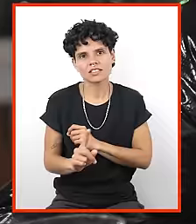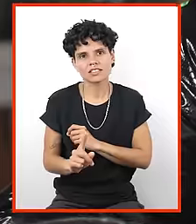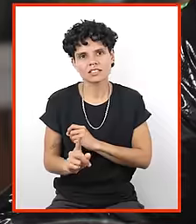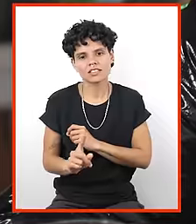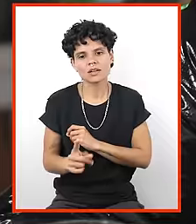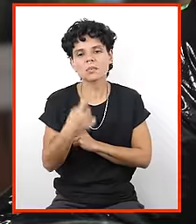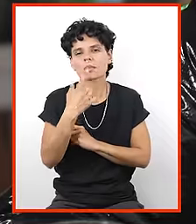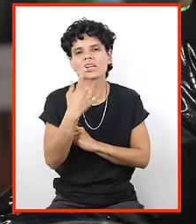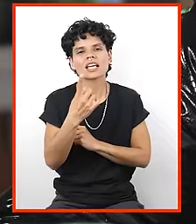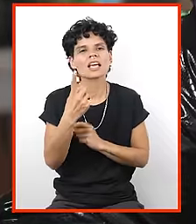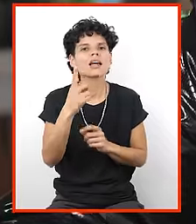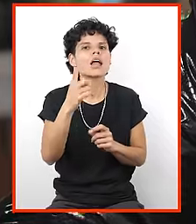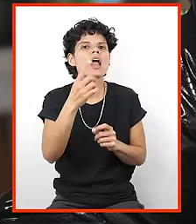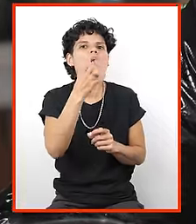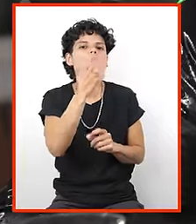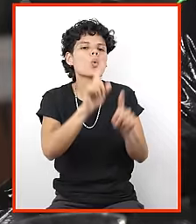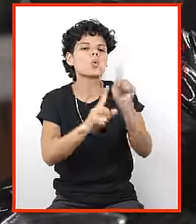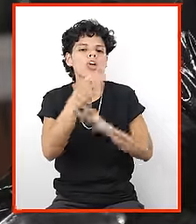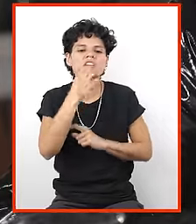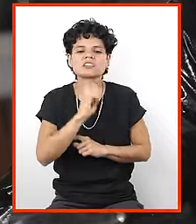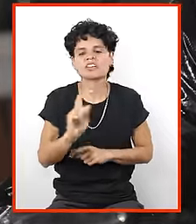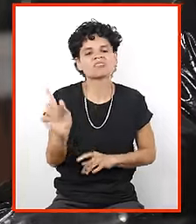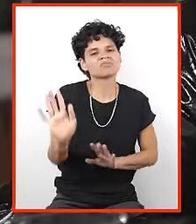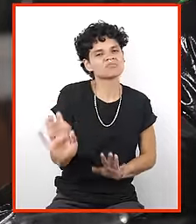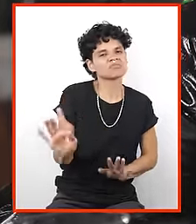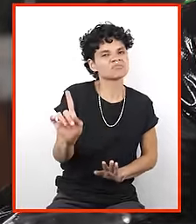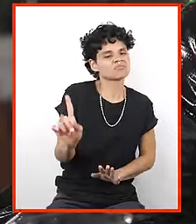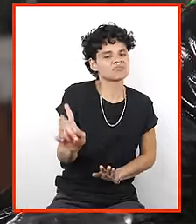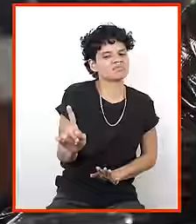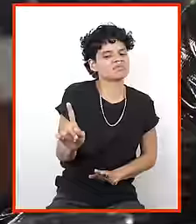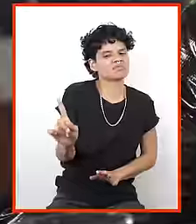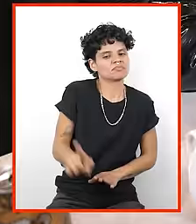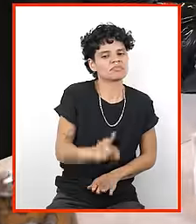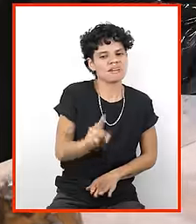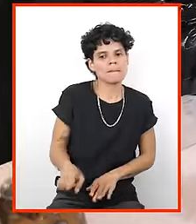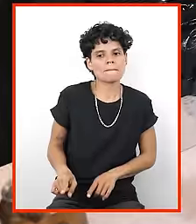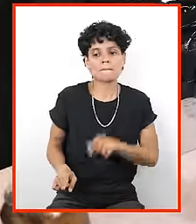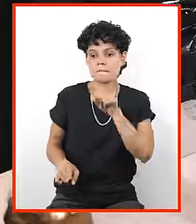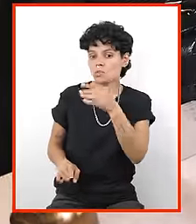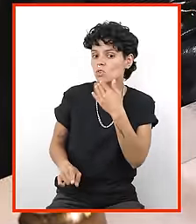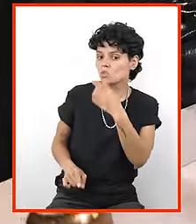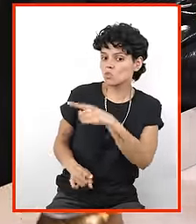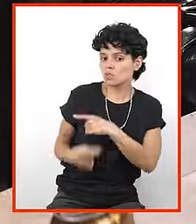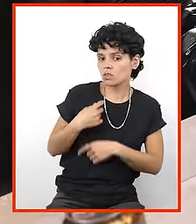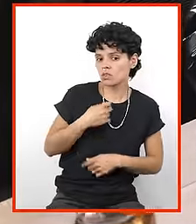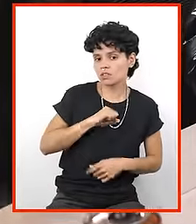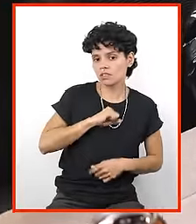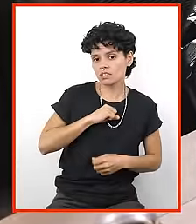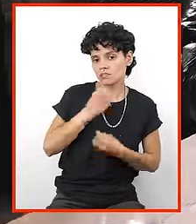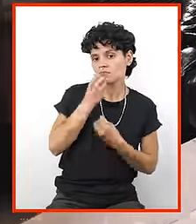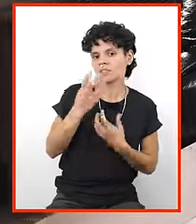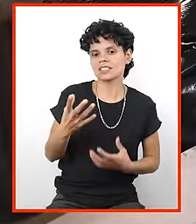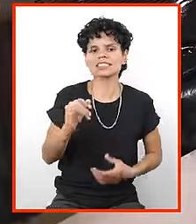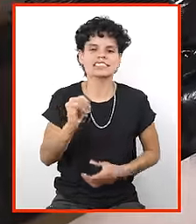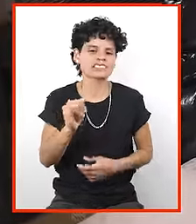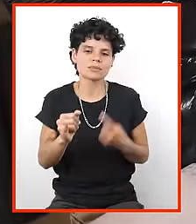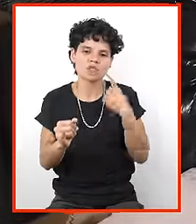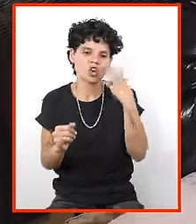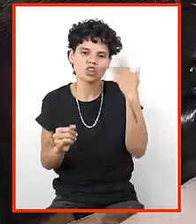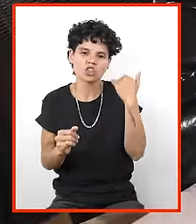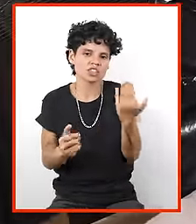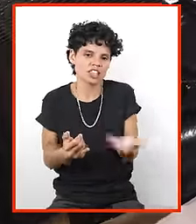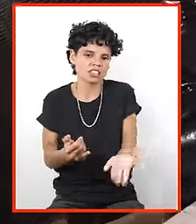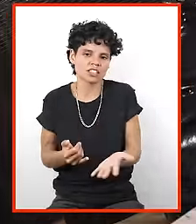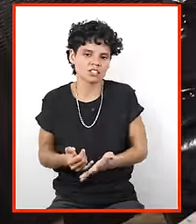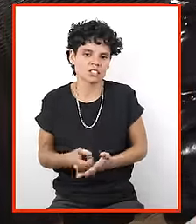supone. ¿En serio? Yo tuve una novia que tenía talento oculto, esto que hablaba. ¿Tú te tiráis flato? Sí, pero no sabría hacer eso. ¿Viste?